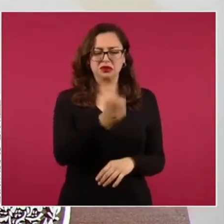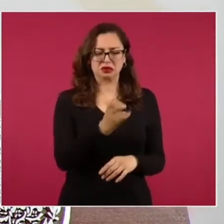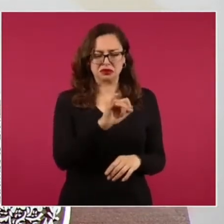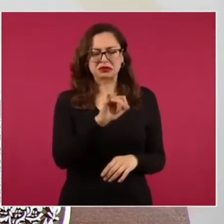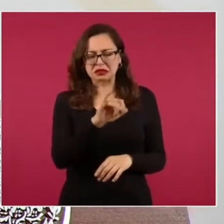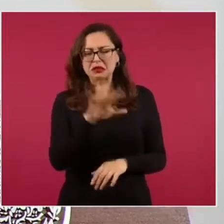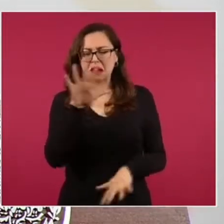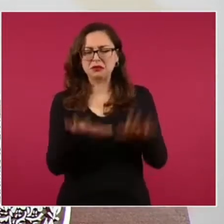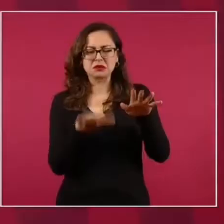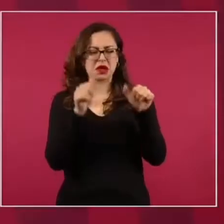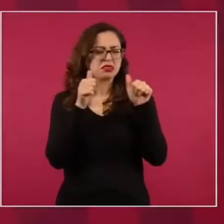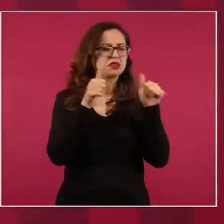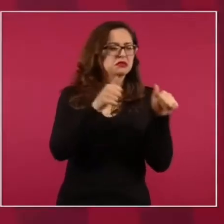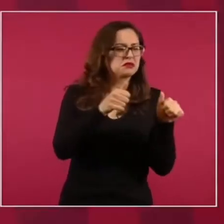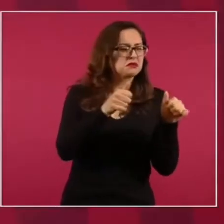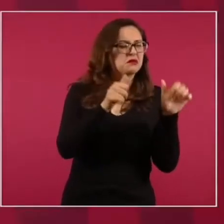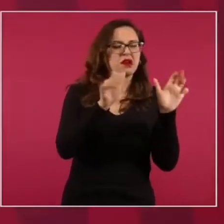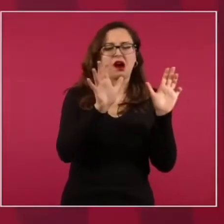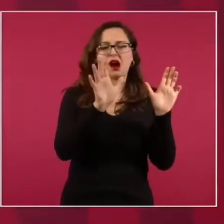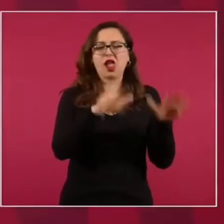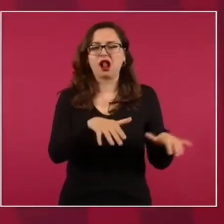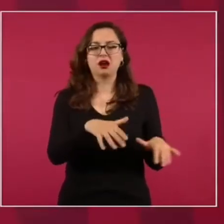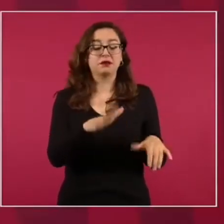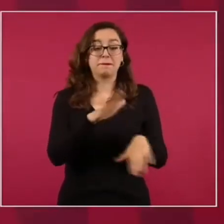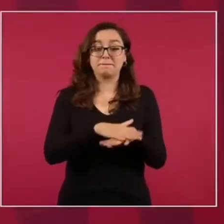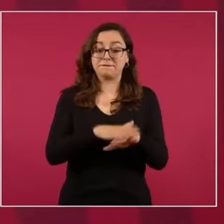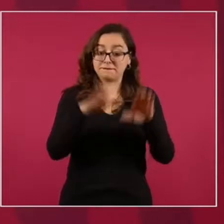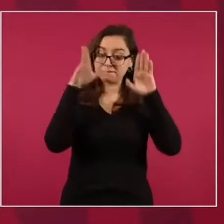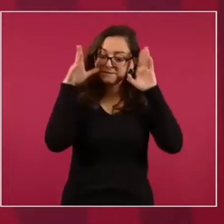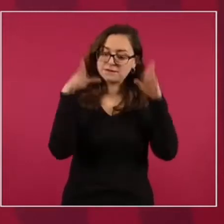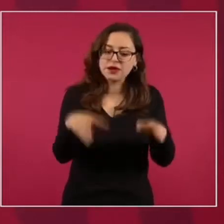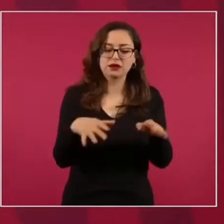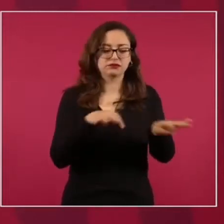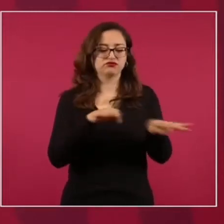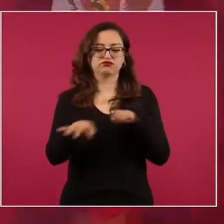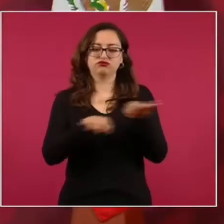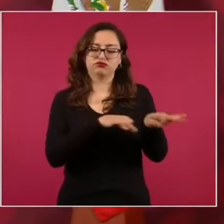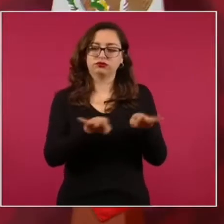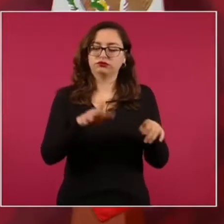le importa a la gente, que no aumenten los precios,